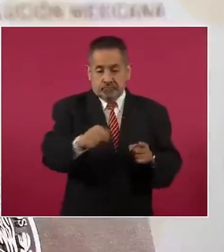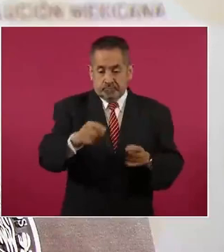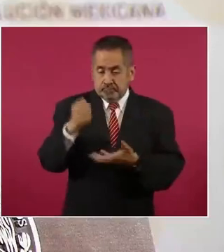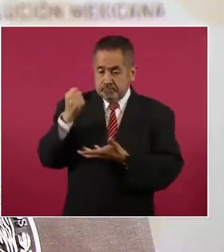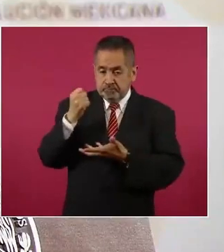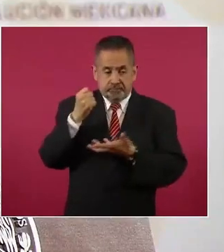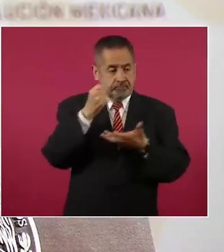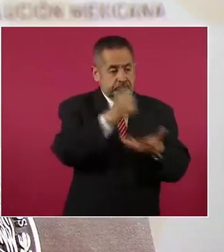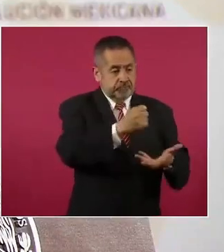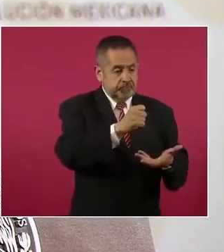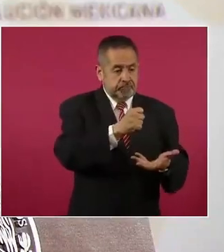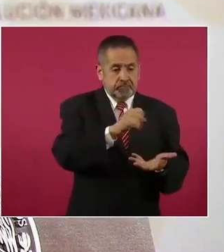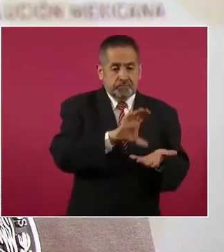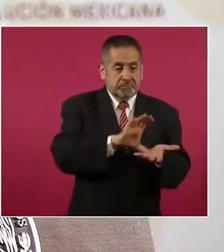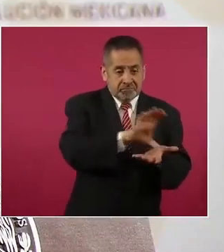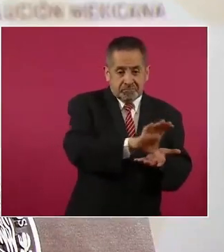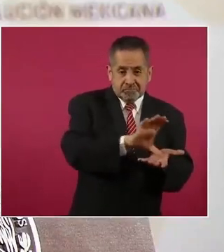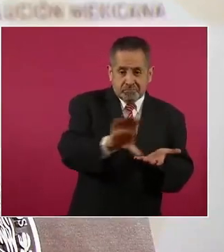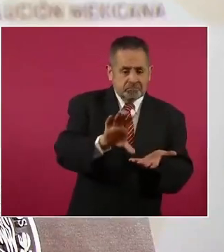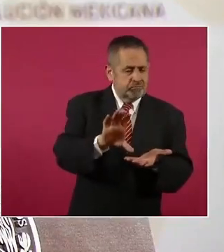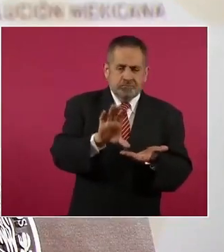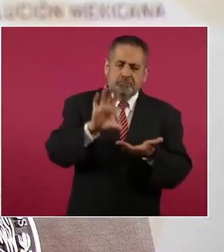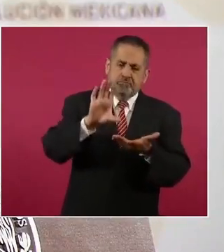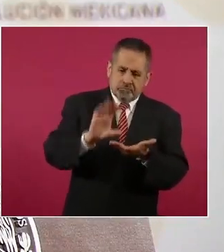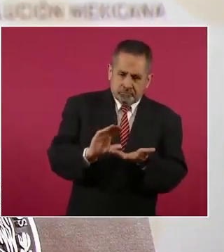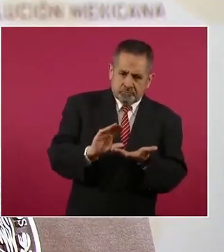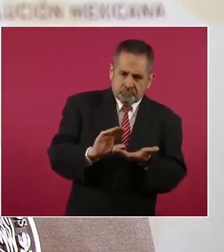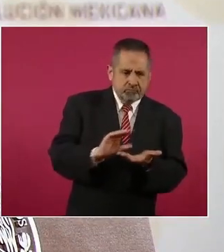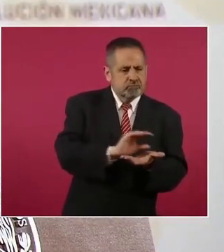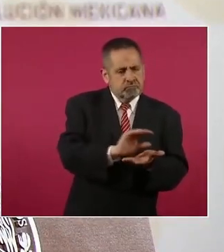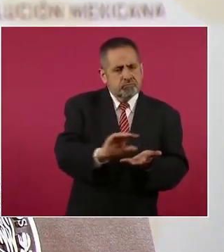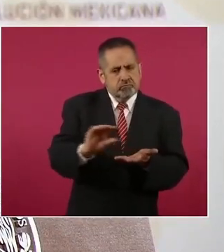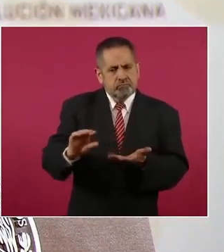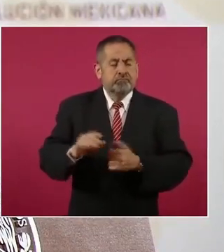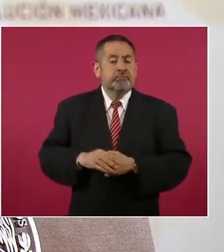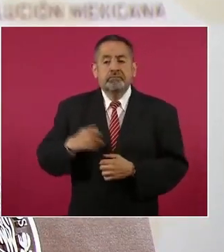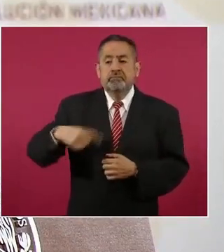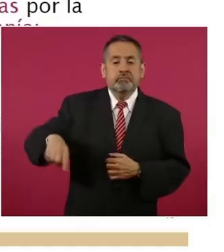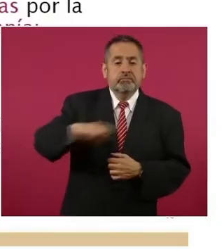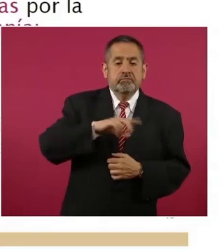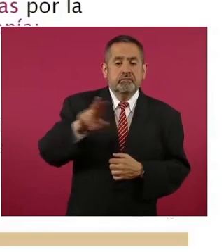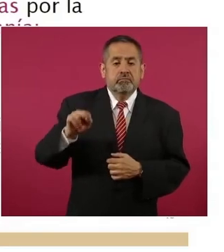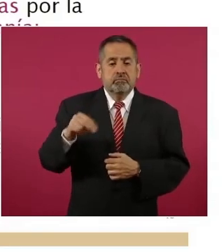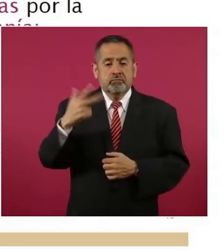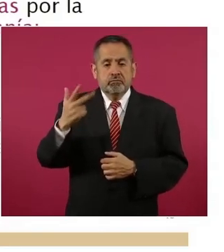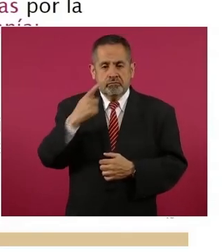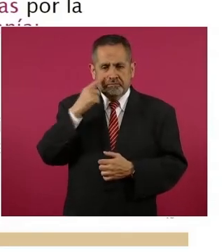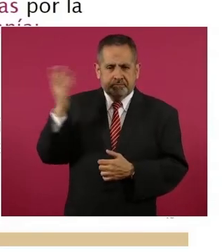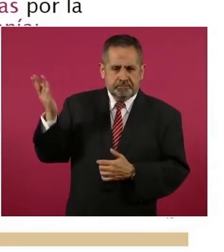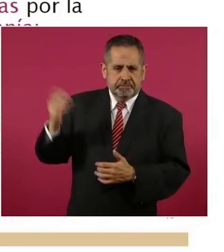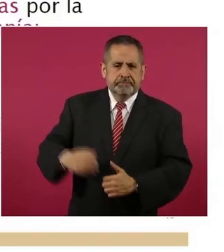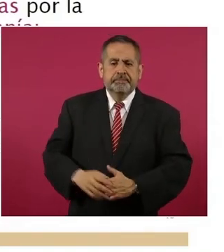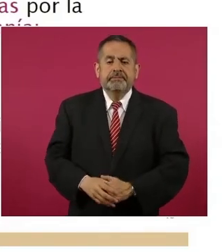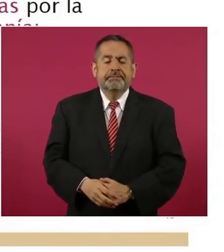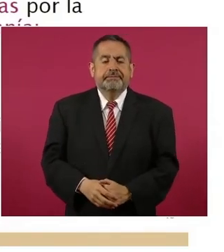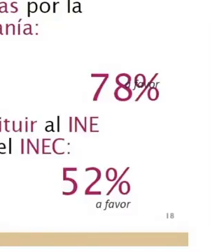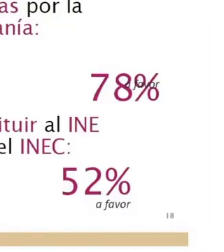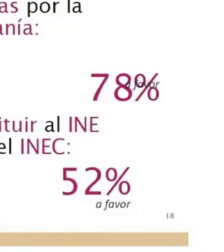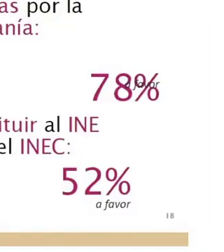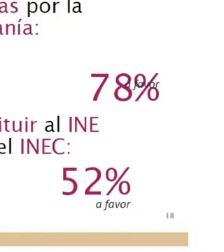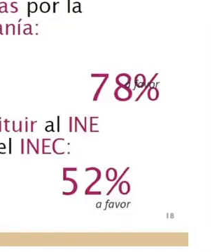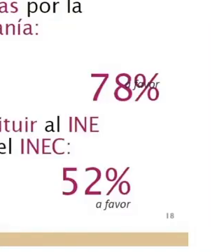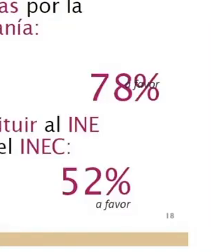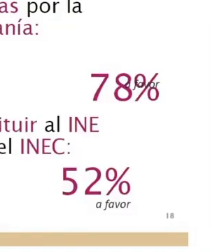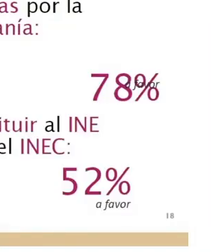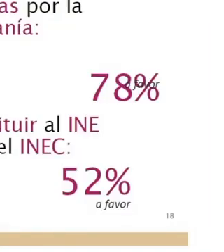El 87% avala disminuir el número de diputados y senadores. El 78%